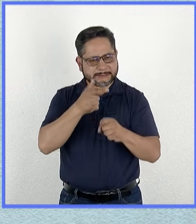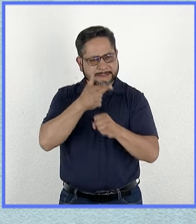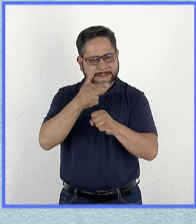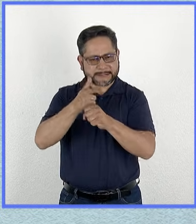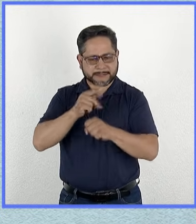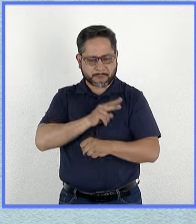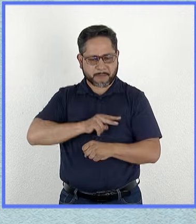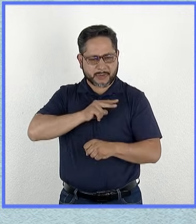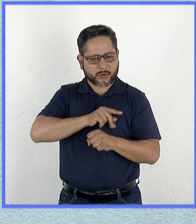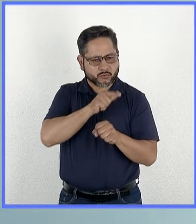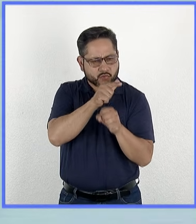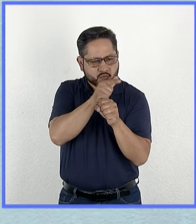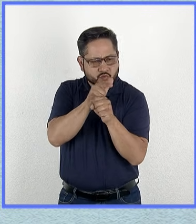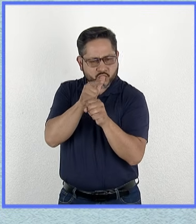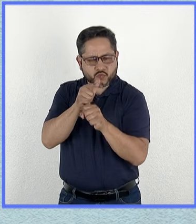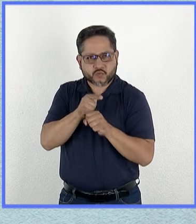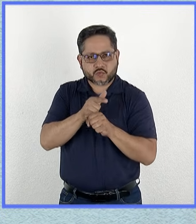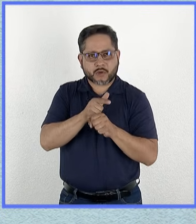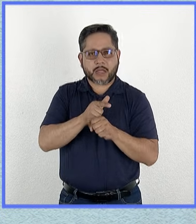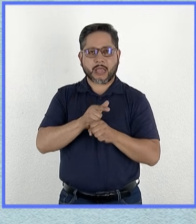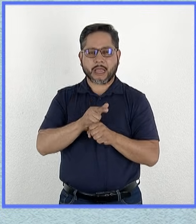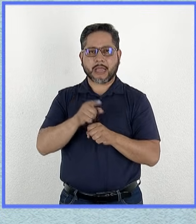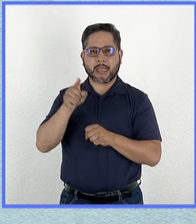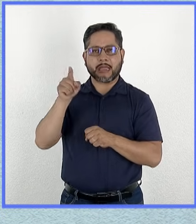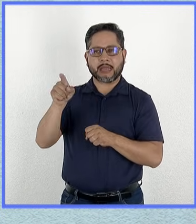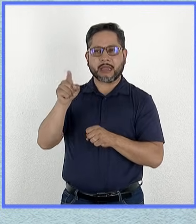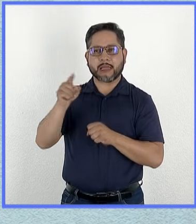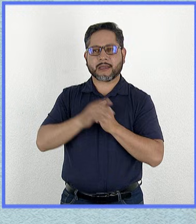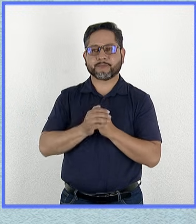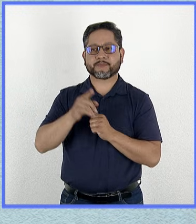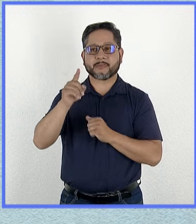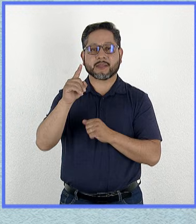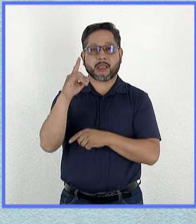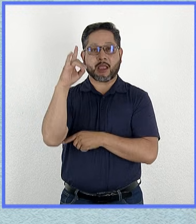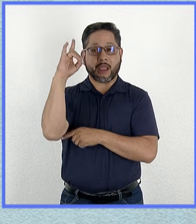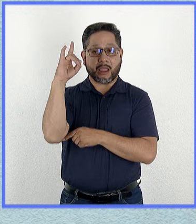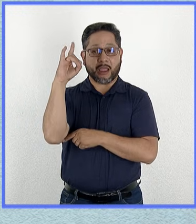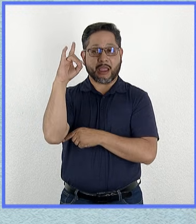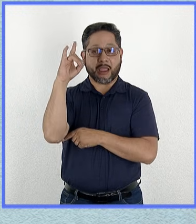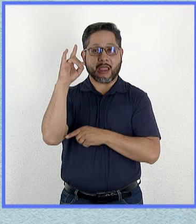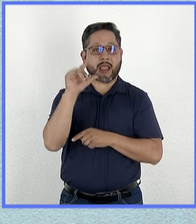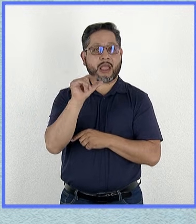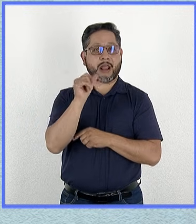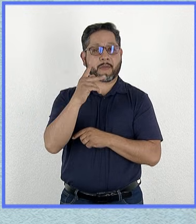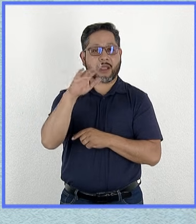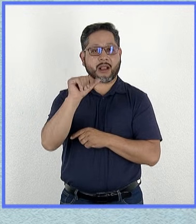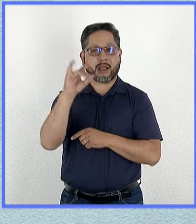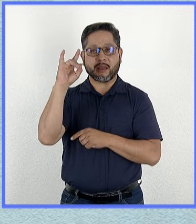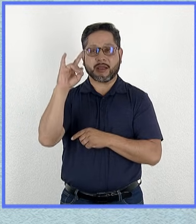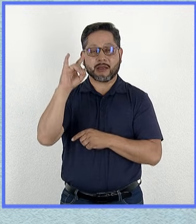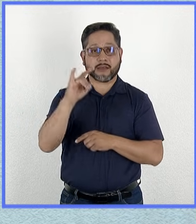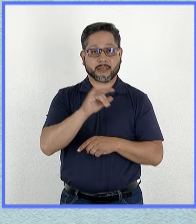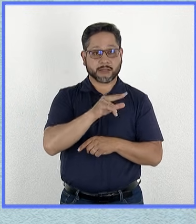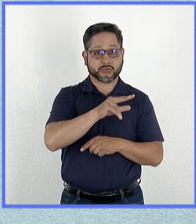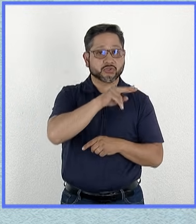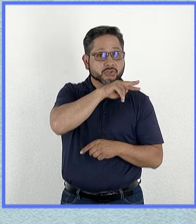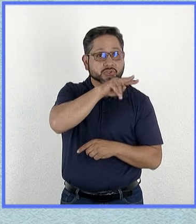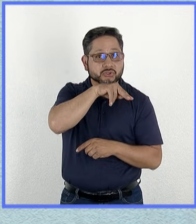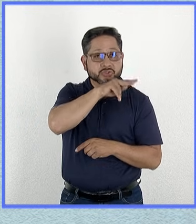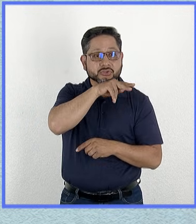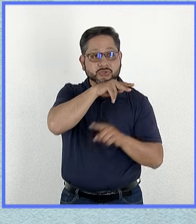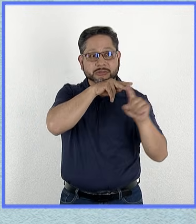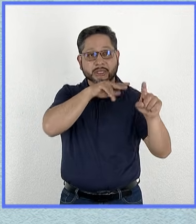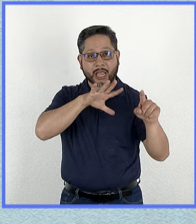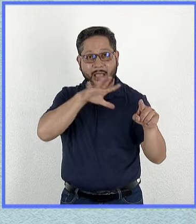diferentes venenos. Lo que hicieron fue inmunizar una alpaca y una llama con el veneno de 18 serpientes diferentes de